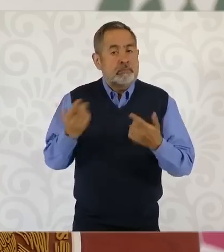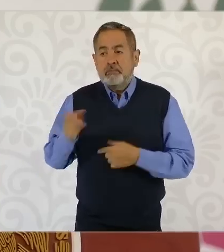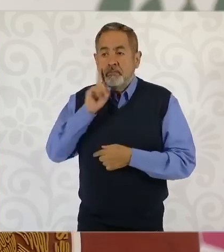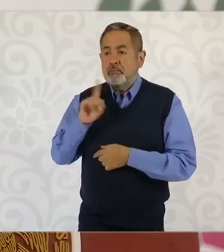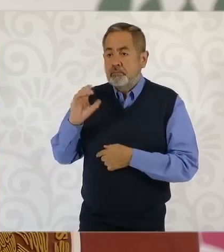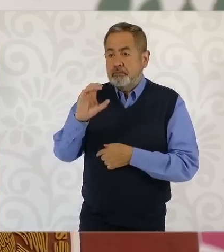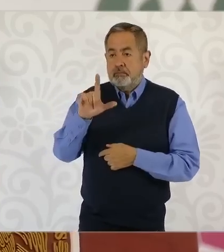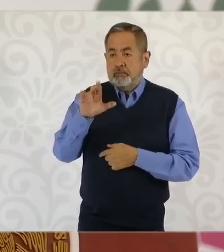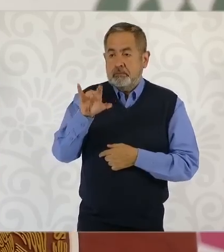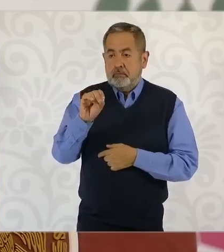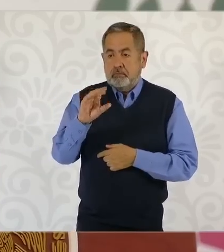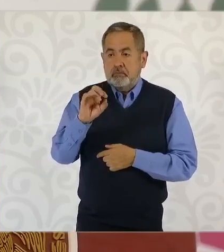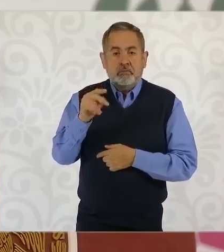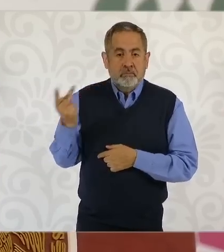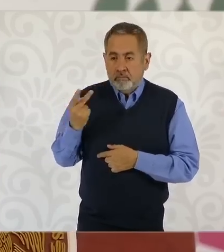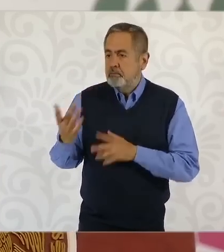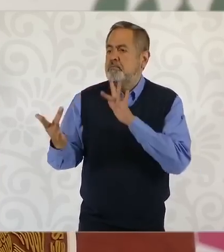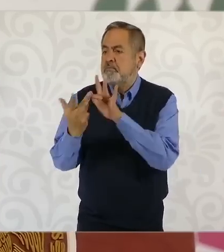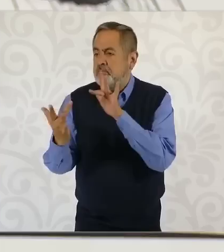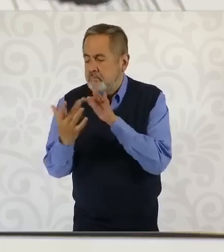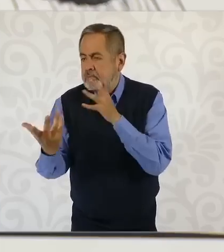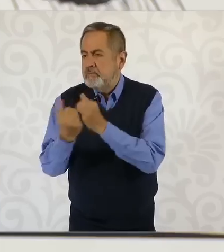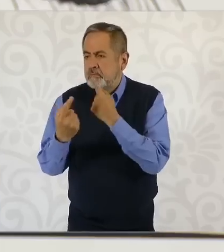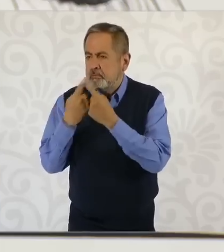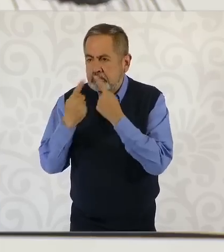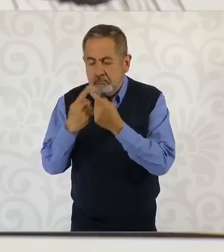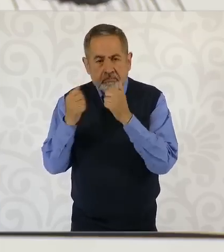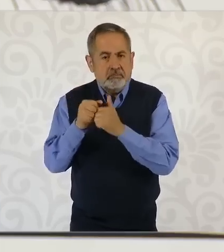los buscaron, entonces